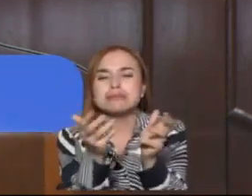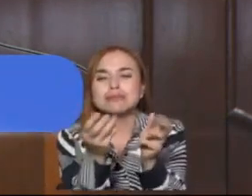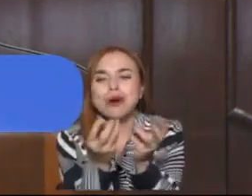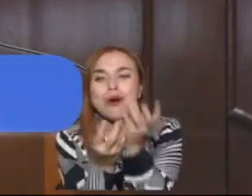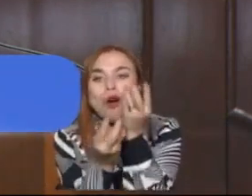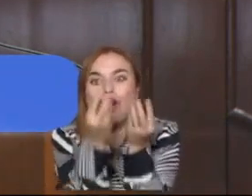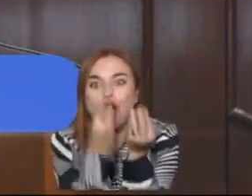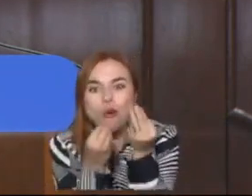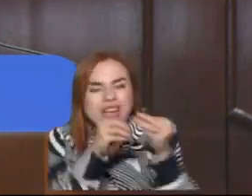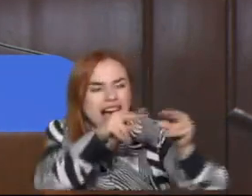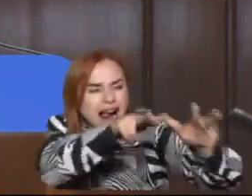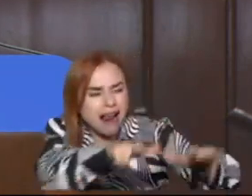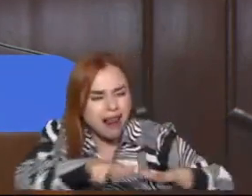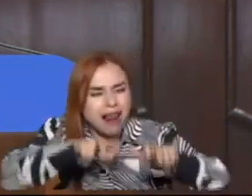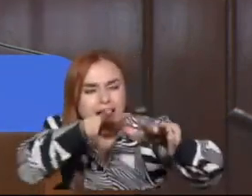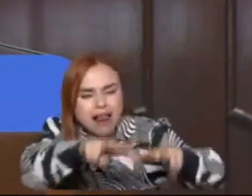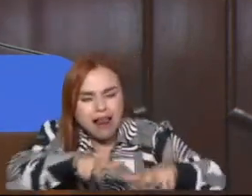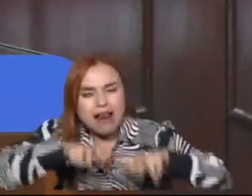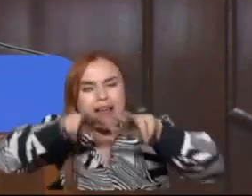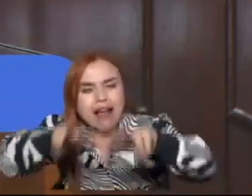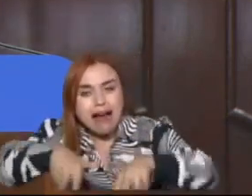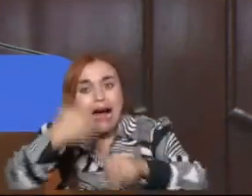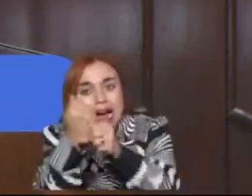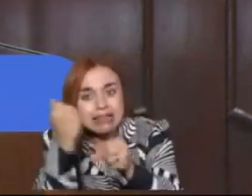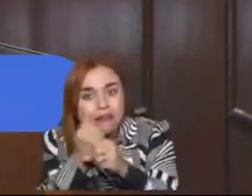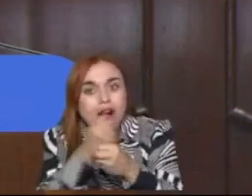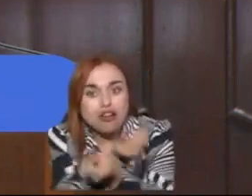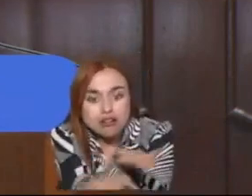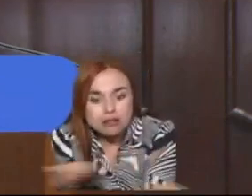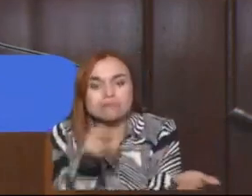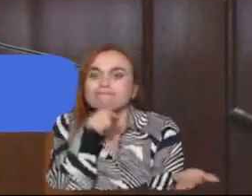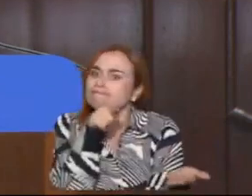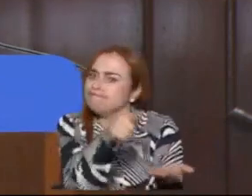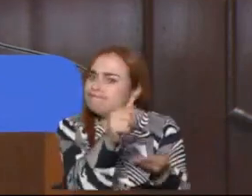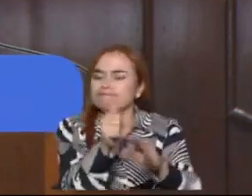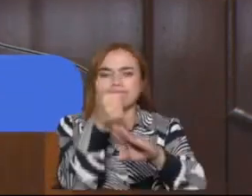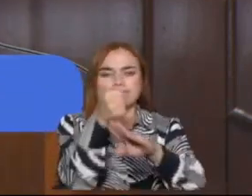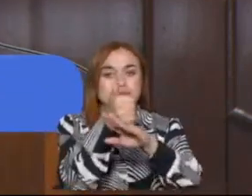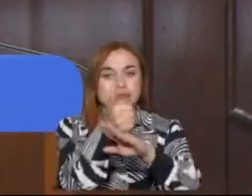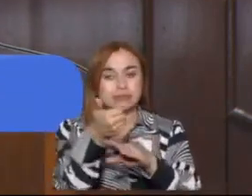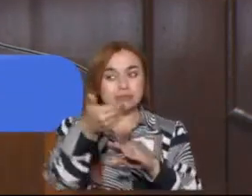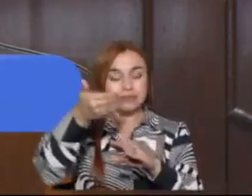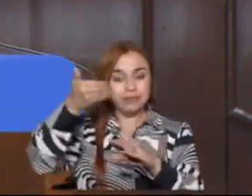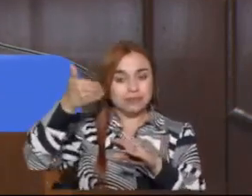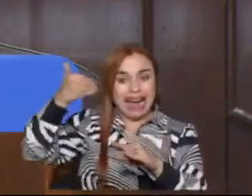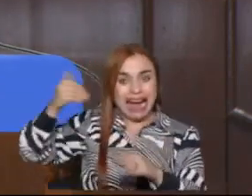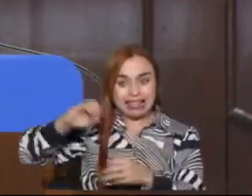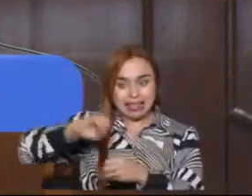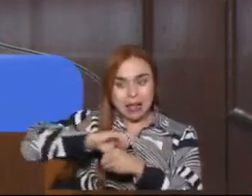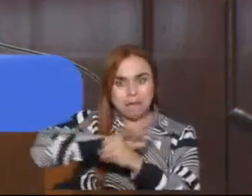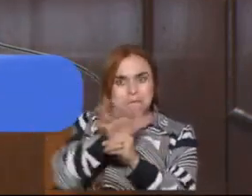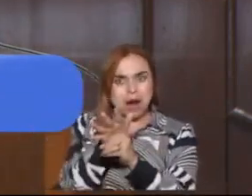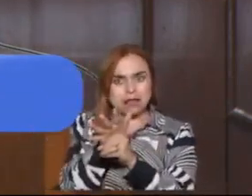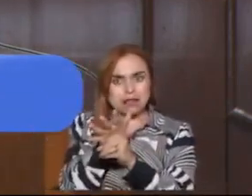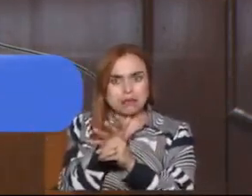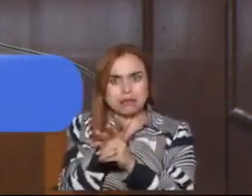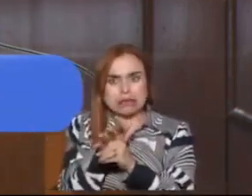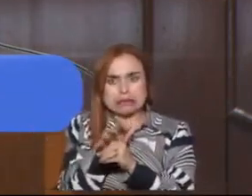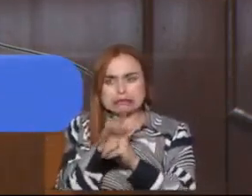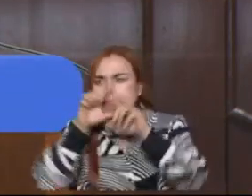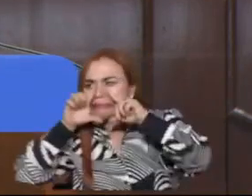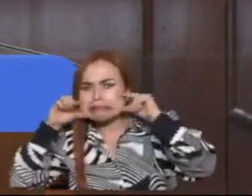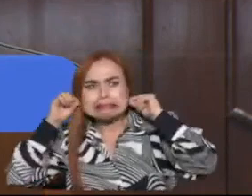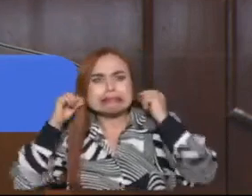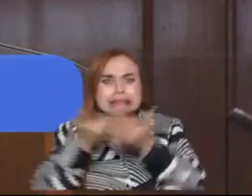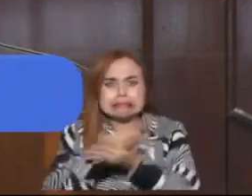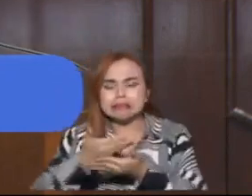Un país que durante los años de la pandemia pudo mantener los apoyos sociales en